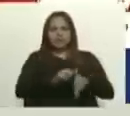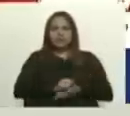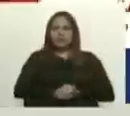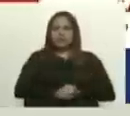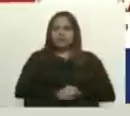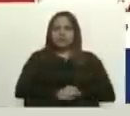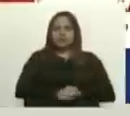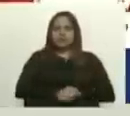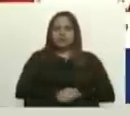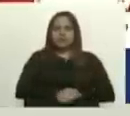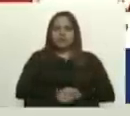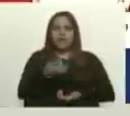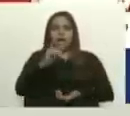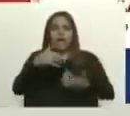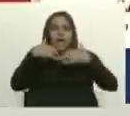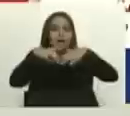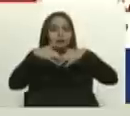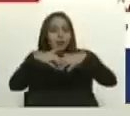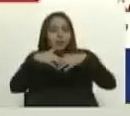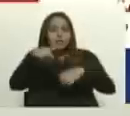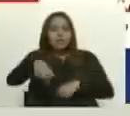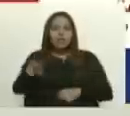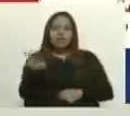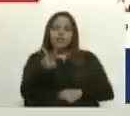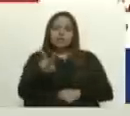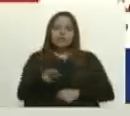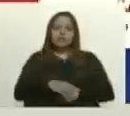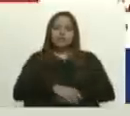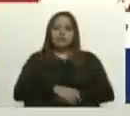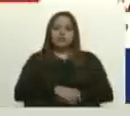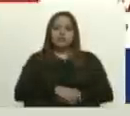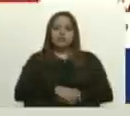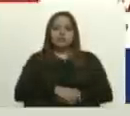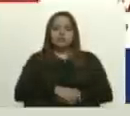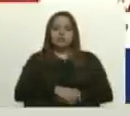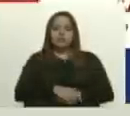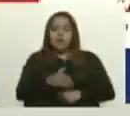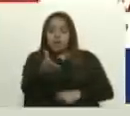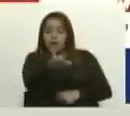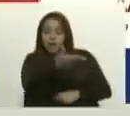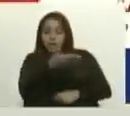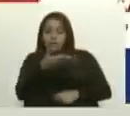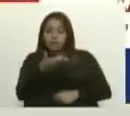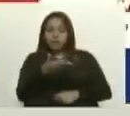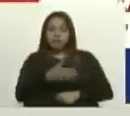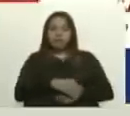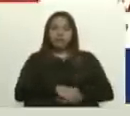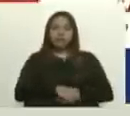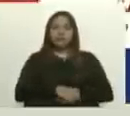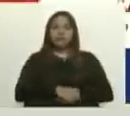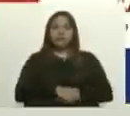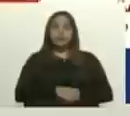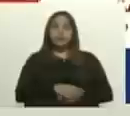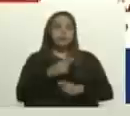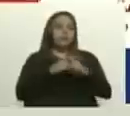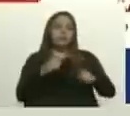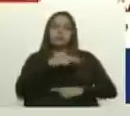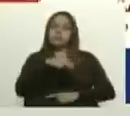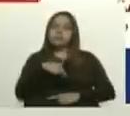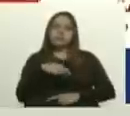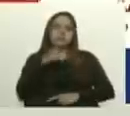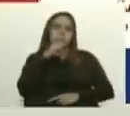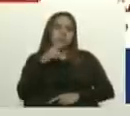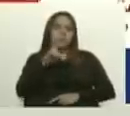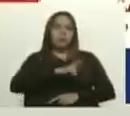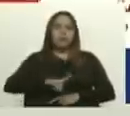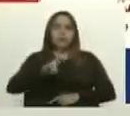Tuvieron empresas, tienen empresas aquí en Venezuela. Ellos. Pero nosotros no utilizamos, por ejemplo,